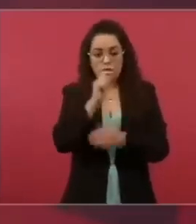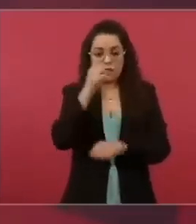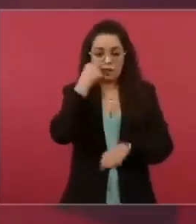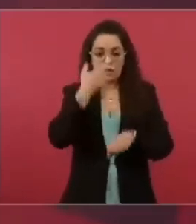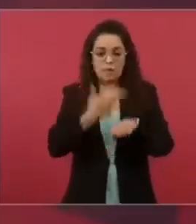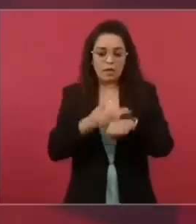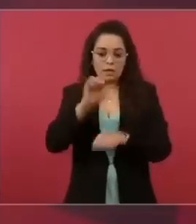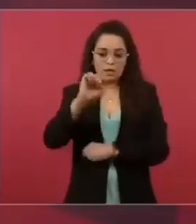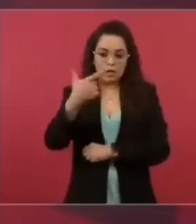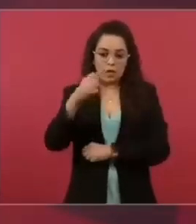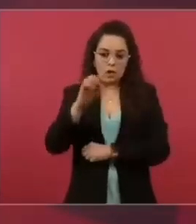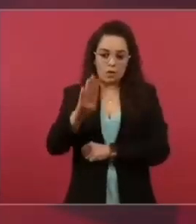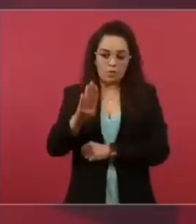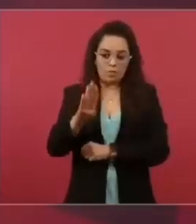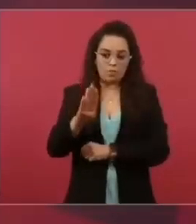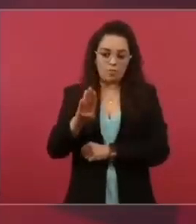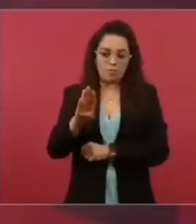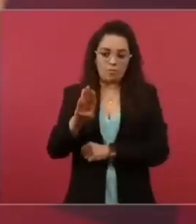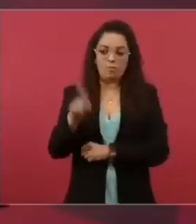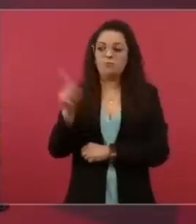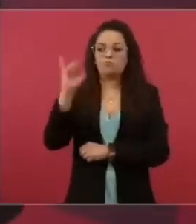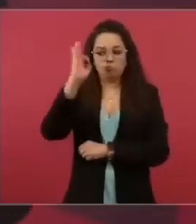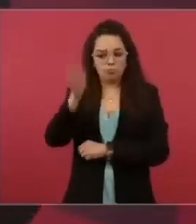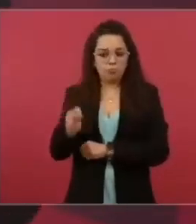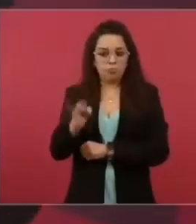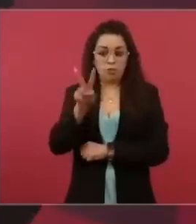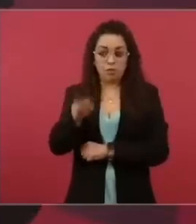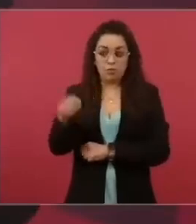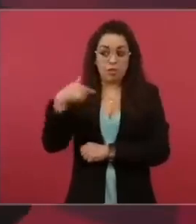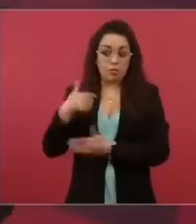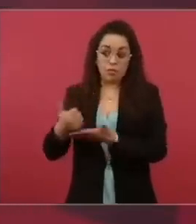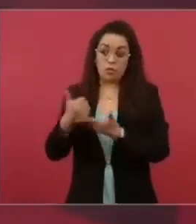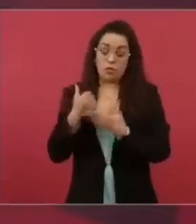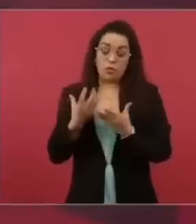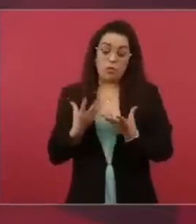mucho, pero pues también